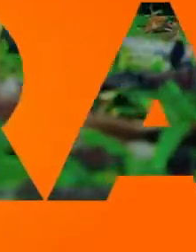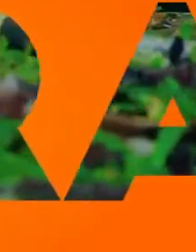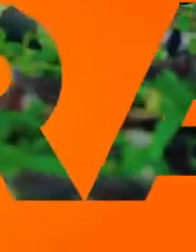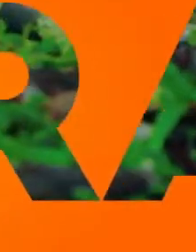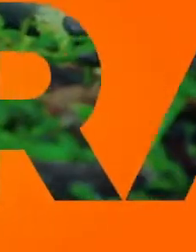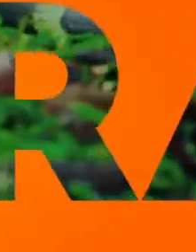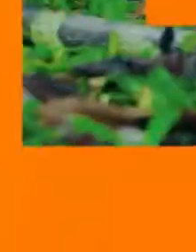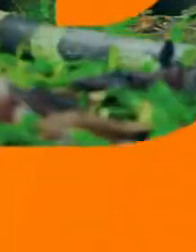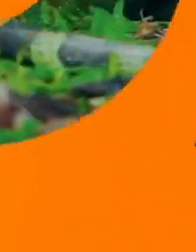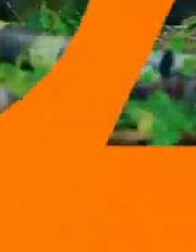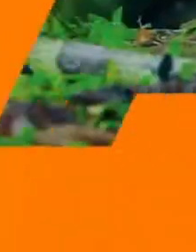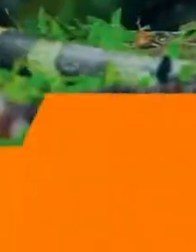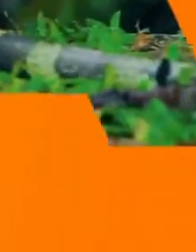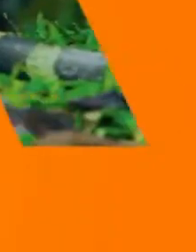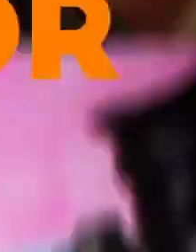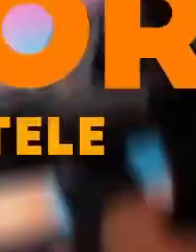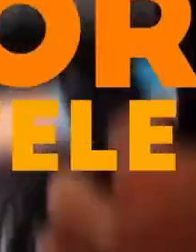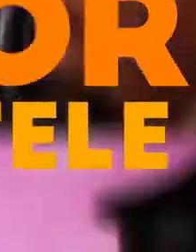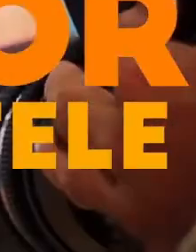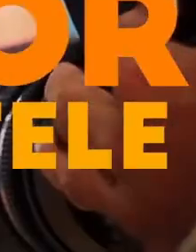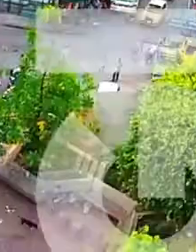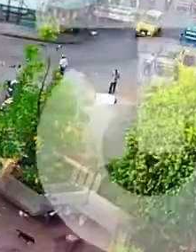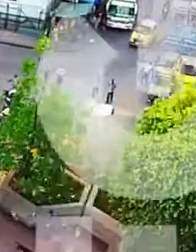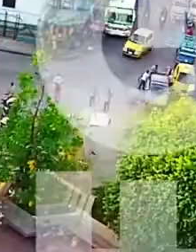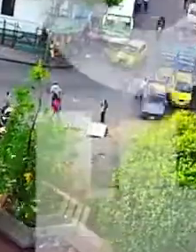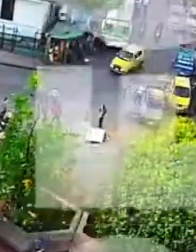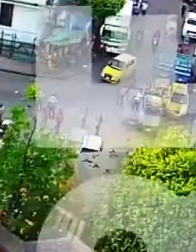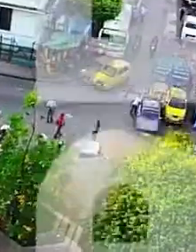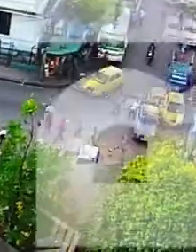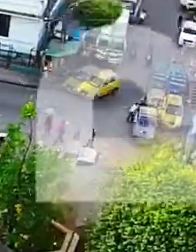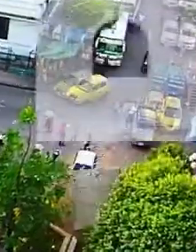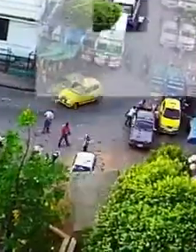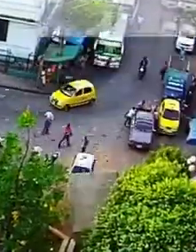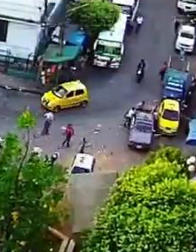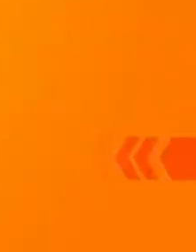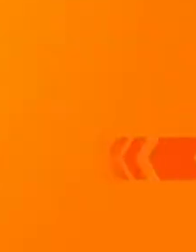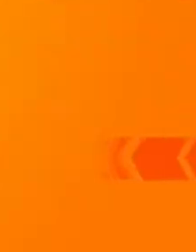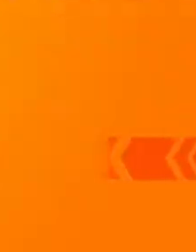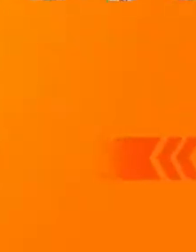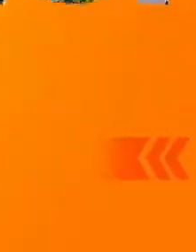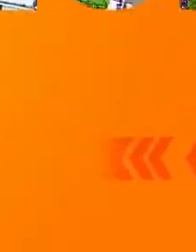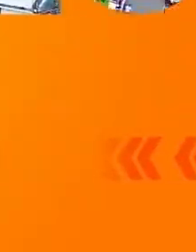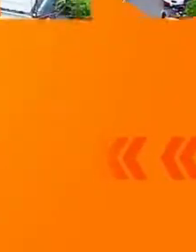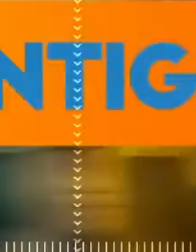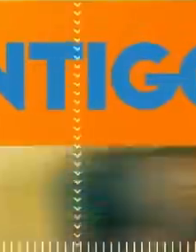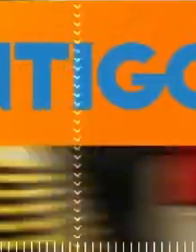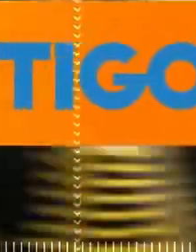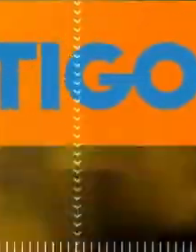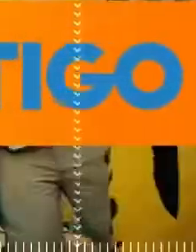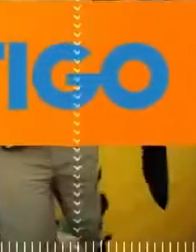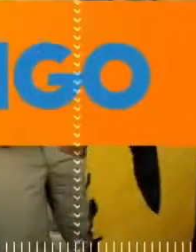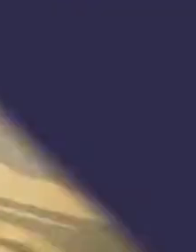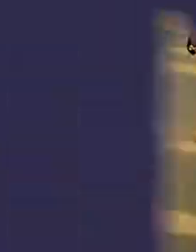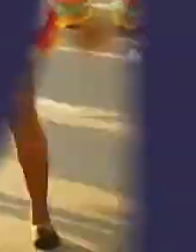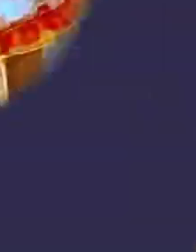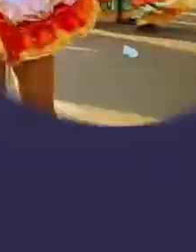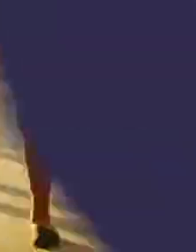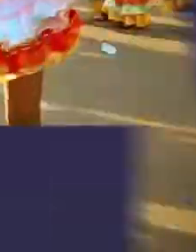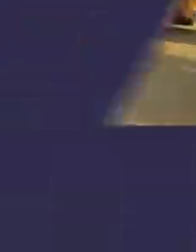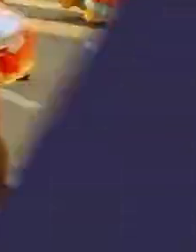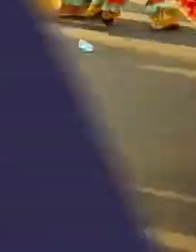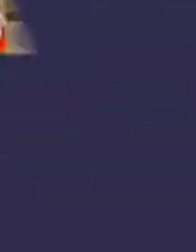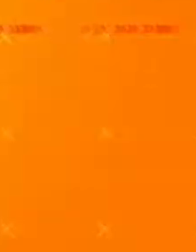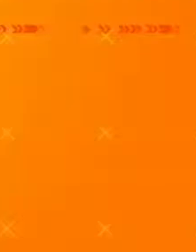Te alegra la vida, es la mejor tele de nuestra región. Estamos contigo ahí en